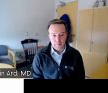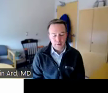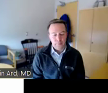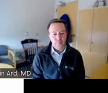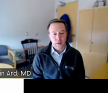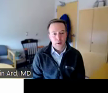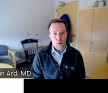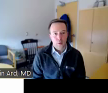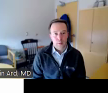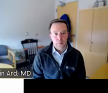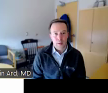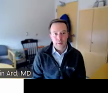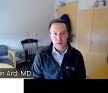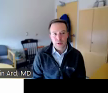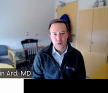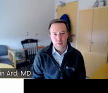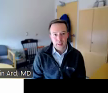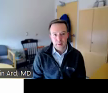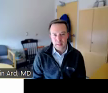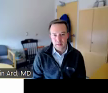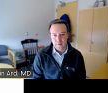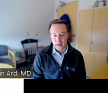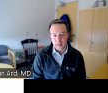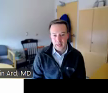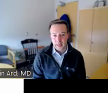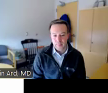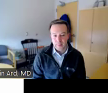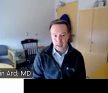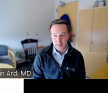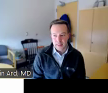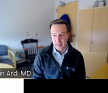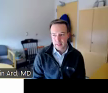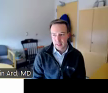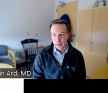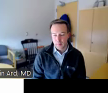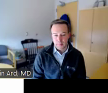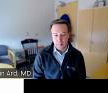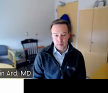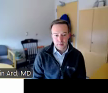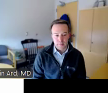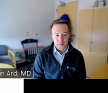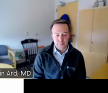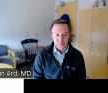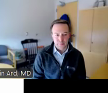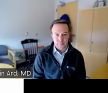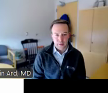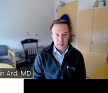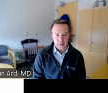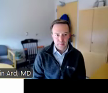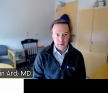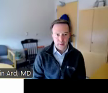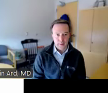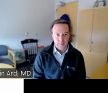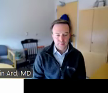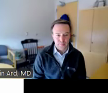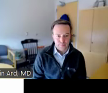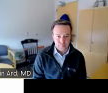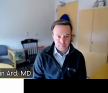hombres que tienen sexo con otros hombres o que tienen muchas parejas sexuales, que puede tener muchos